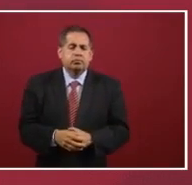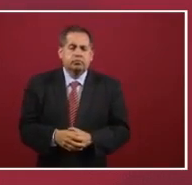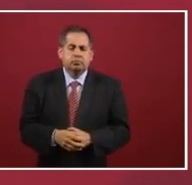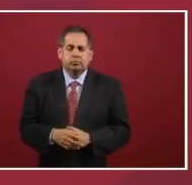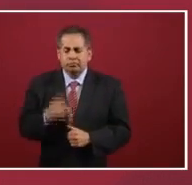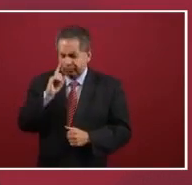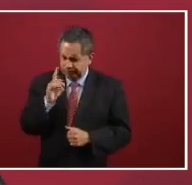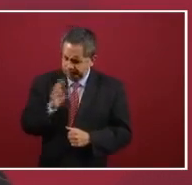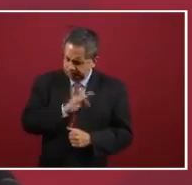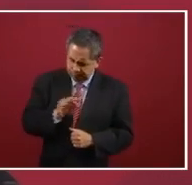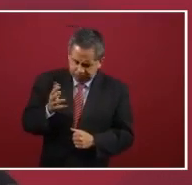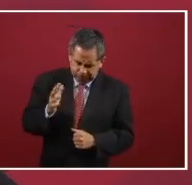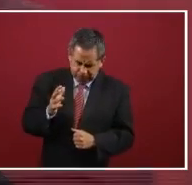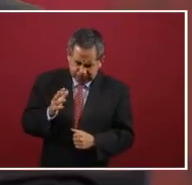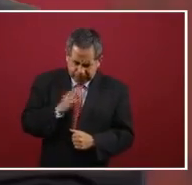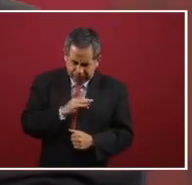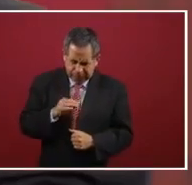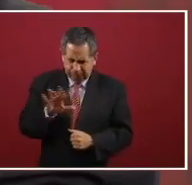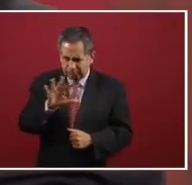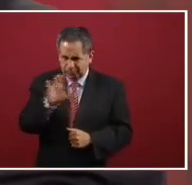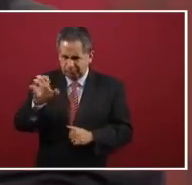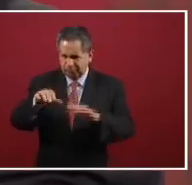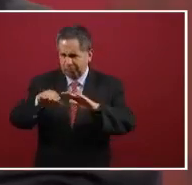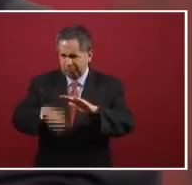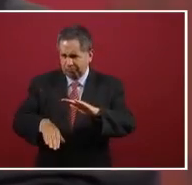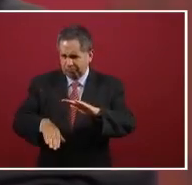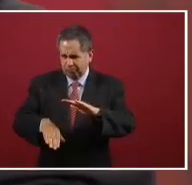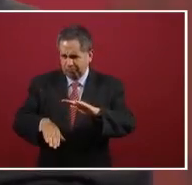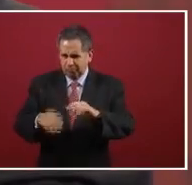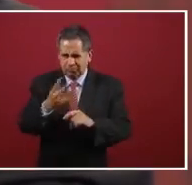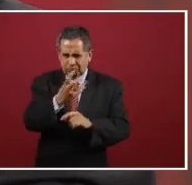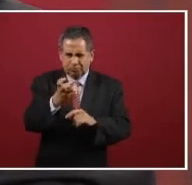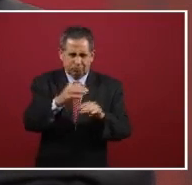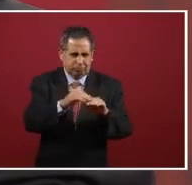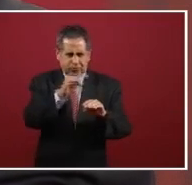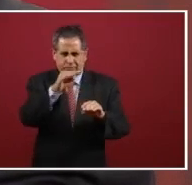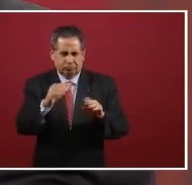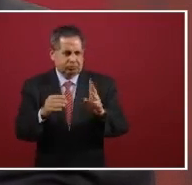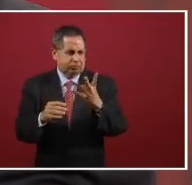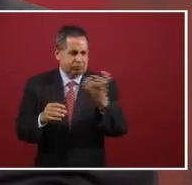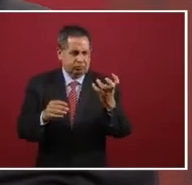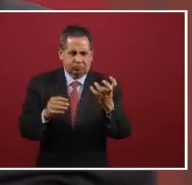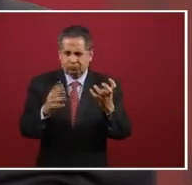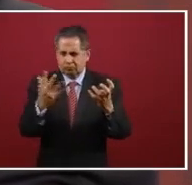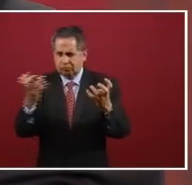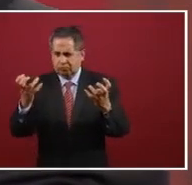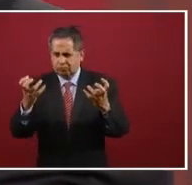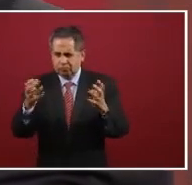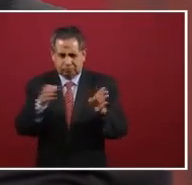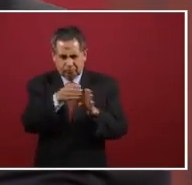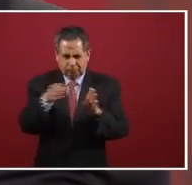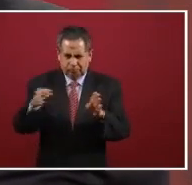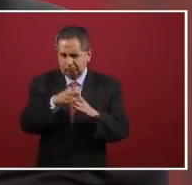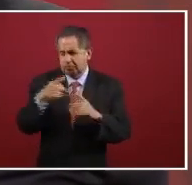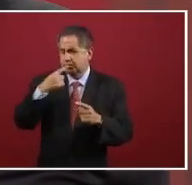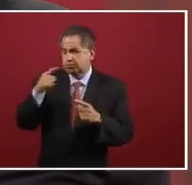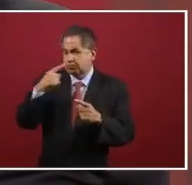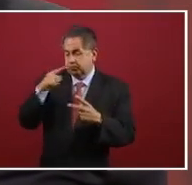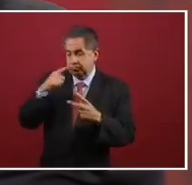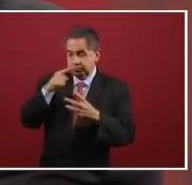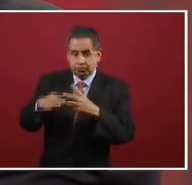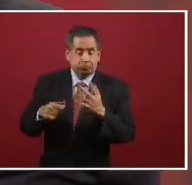¿Aproximadamente? Menos de 500 y más de 400. Entre 400 y 500 denuncias contra elementos. Y